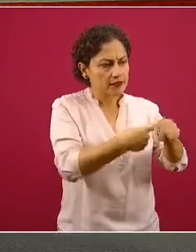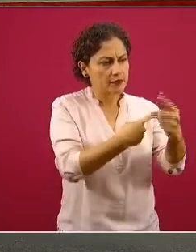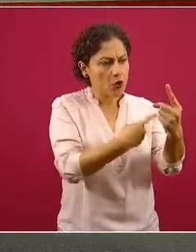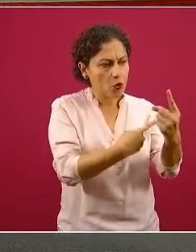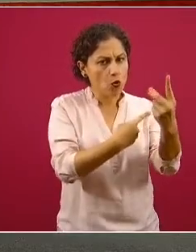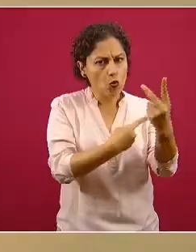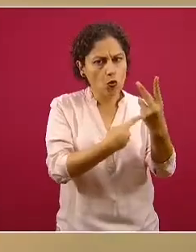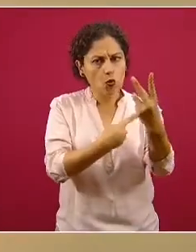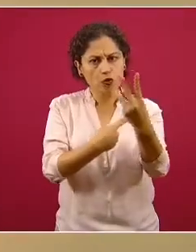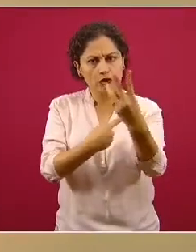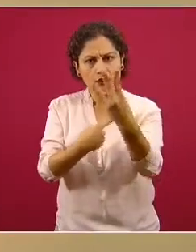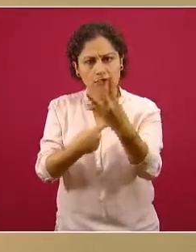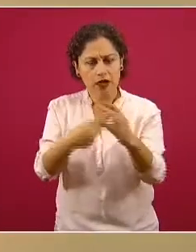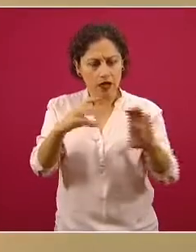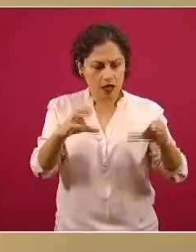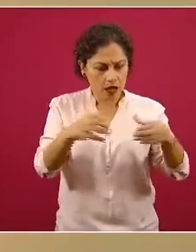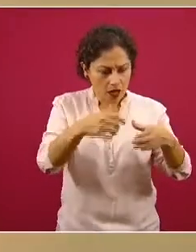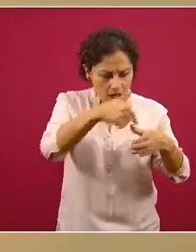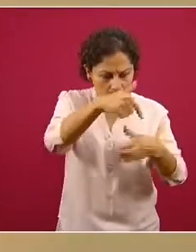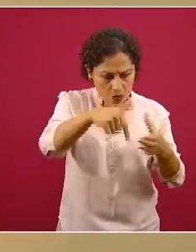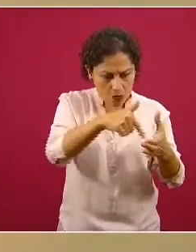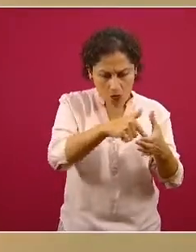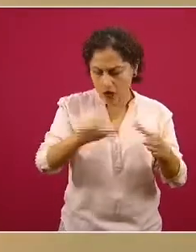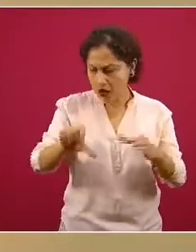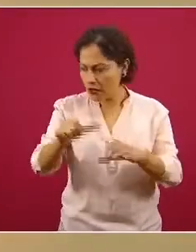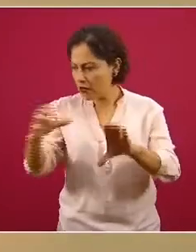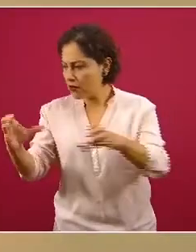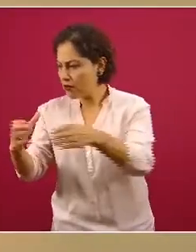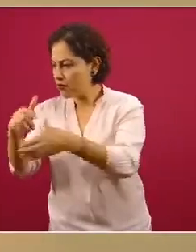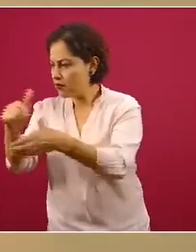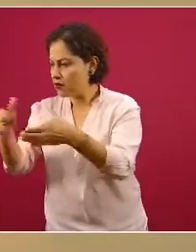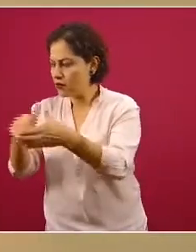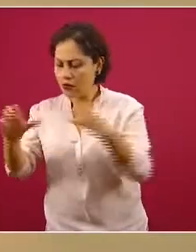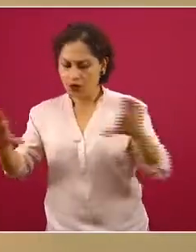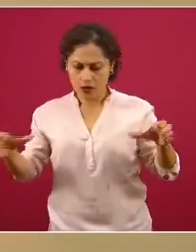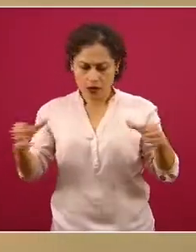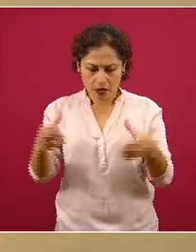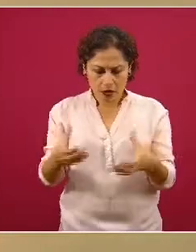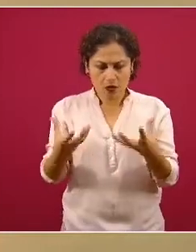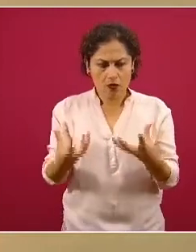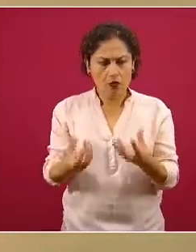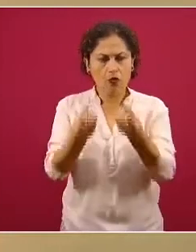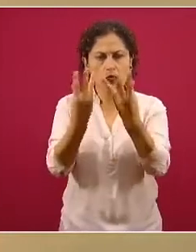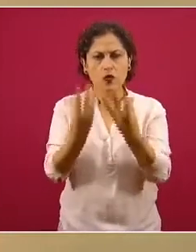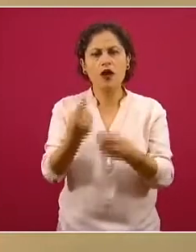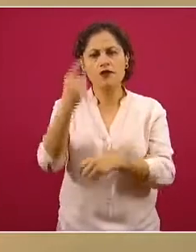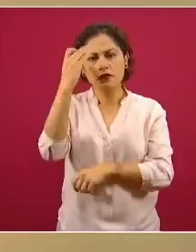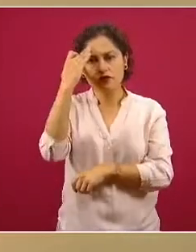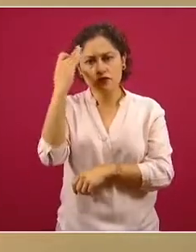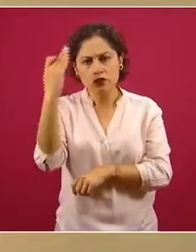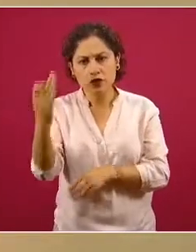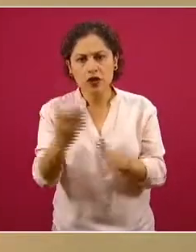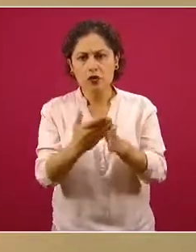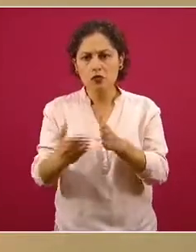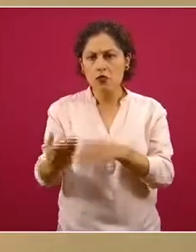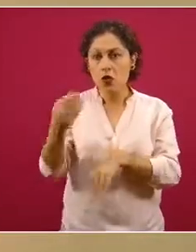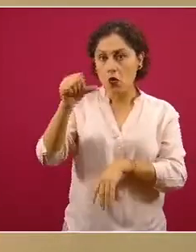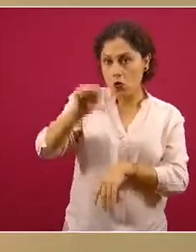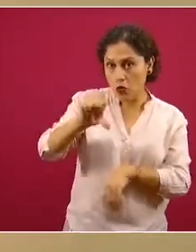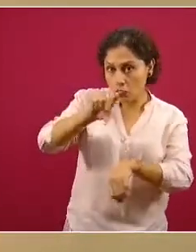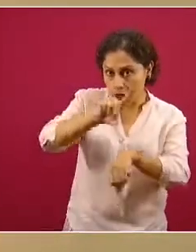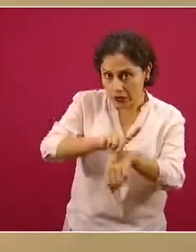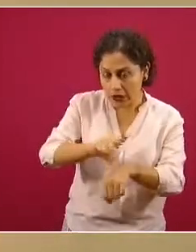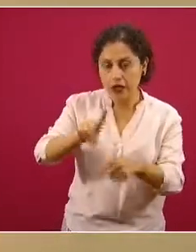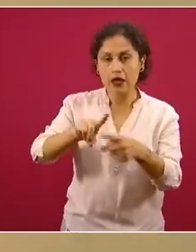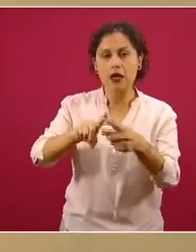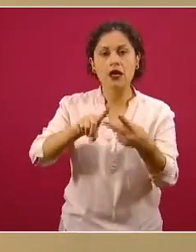un territorio, en un referente de tiempo. Los casos de hoy, los casos de una semana, los casos del mes, los